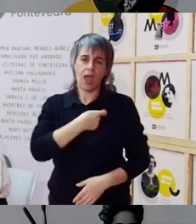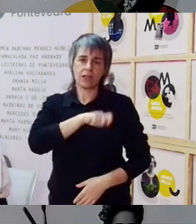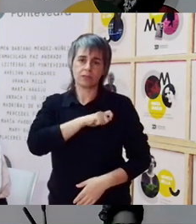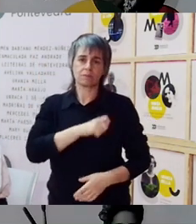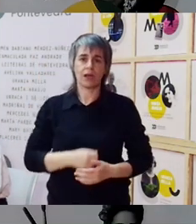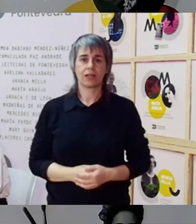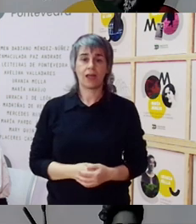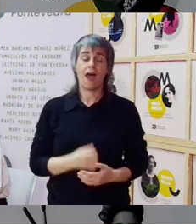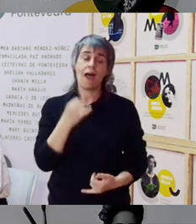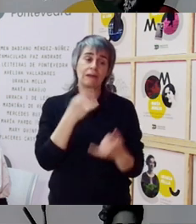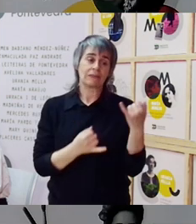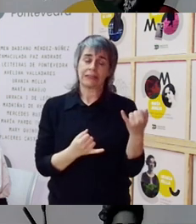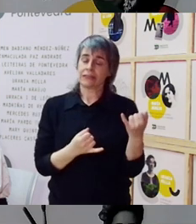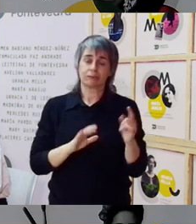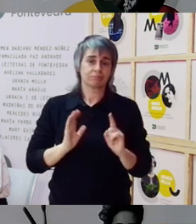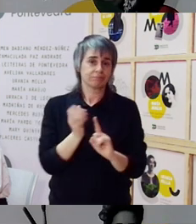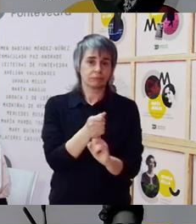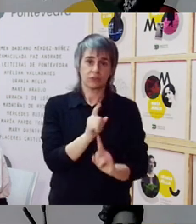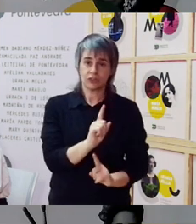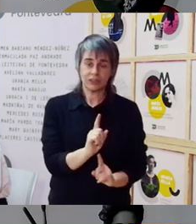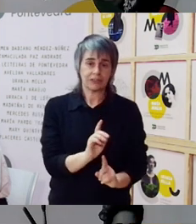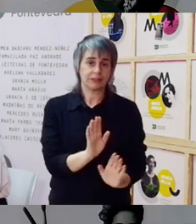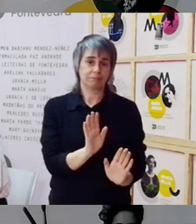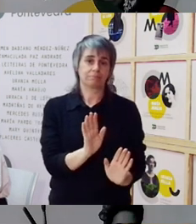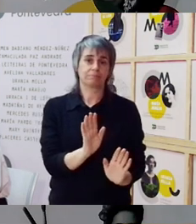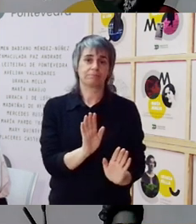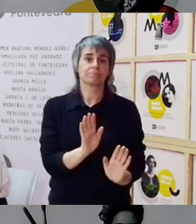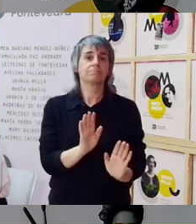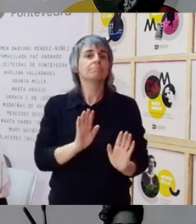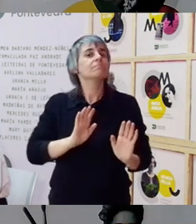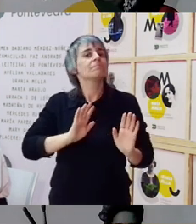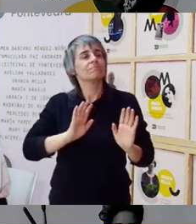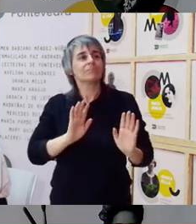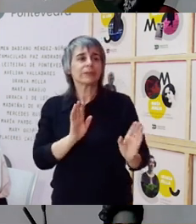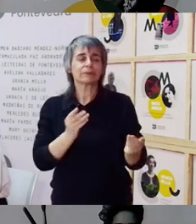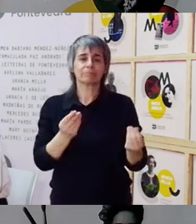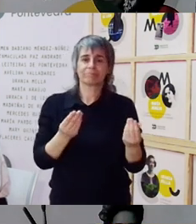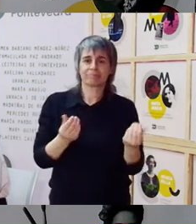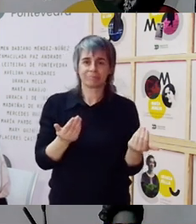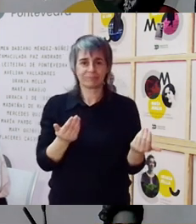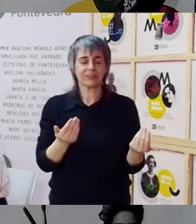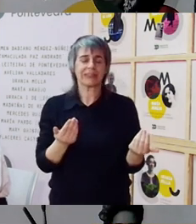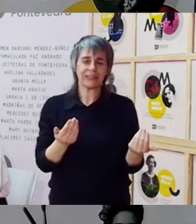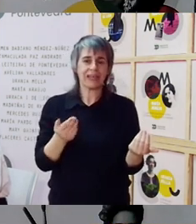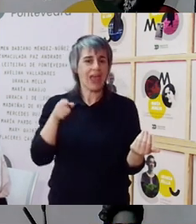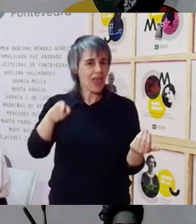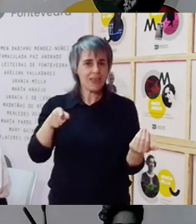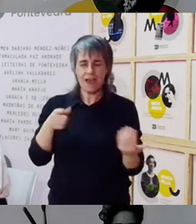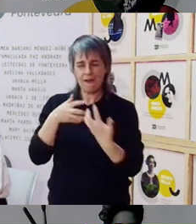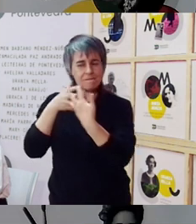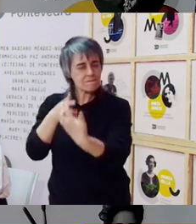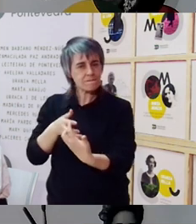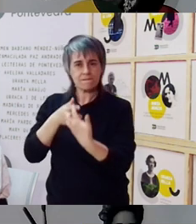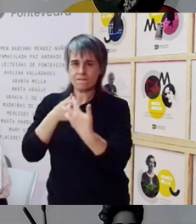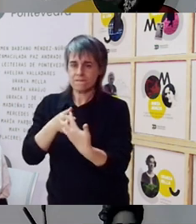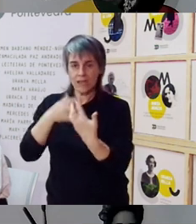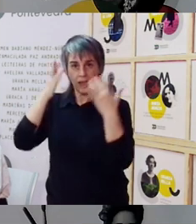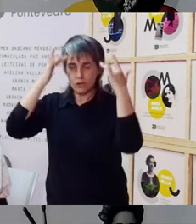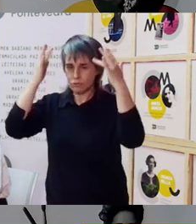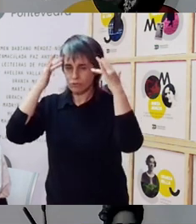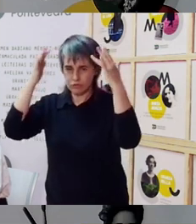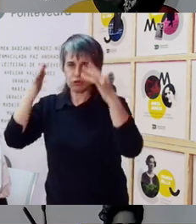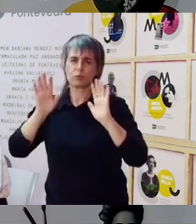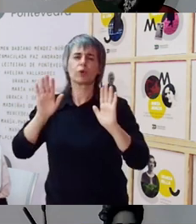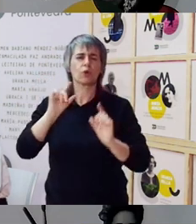e, bueno, e non foi o final que polo que ela loitou, pero vamos a ir